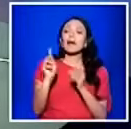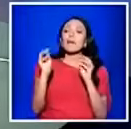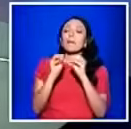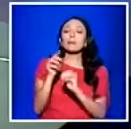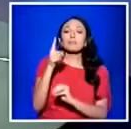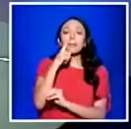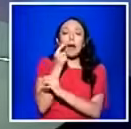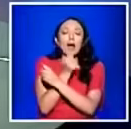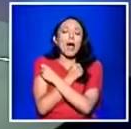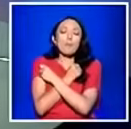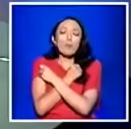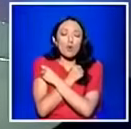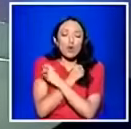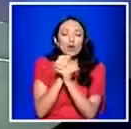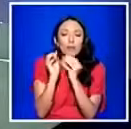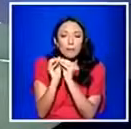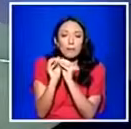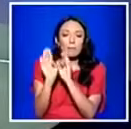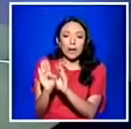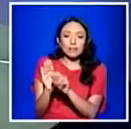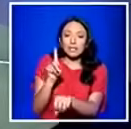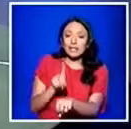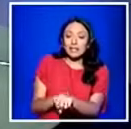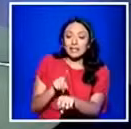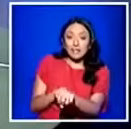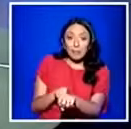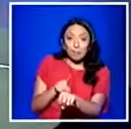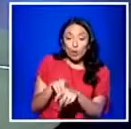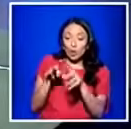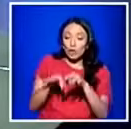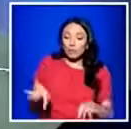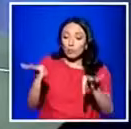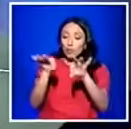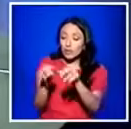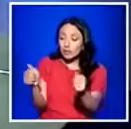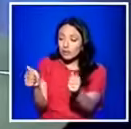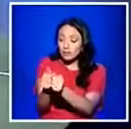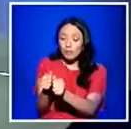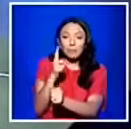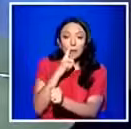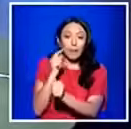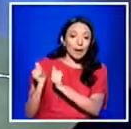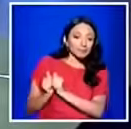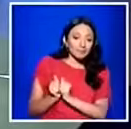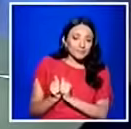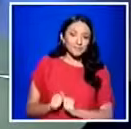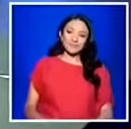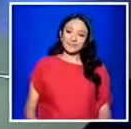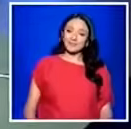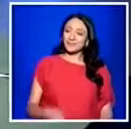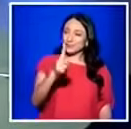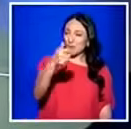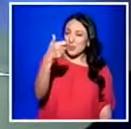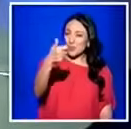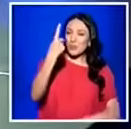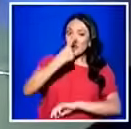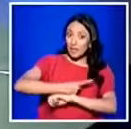a darles mucho amor. Ya lo decía Juan Carlos también, el tiempo que es necesario y aprovecharlos mientras los tenemos con nosotros. Que tengan un